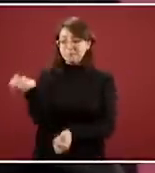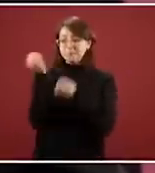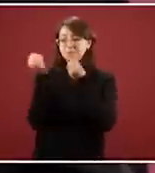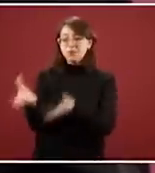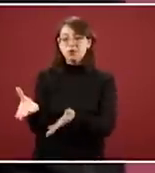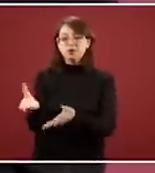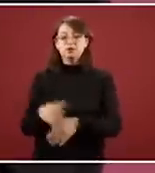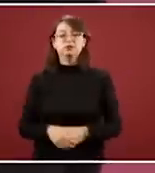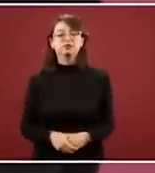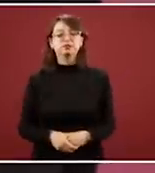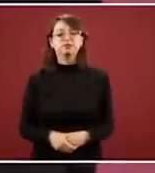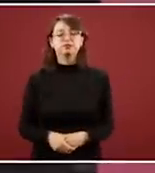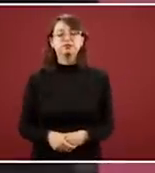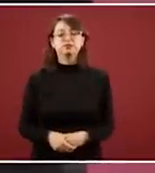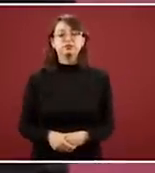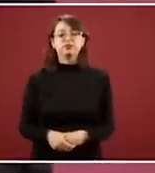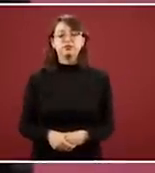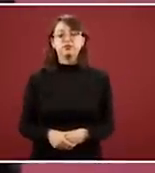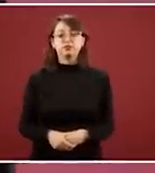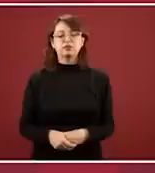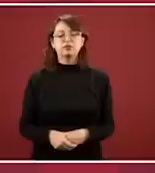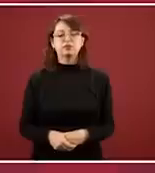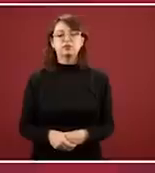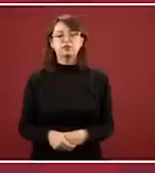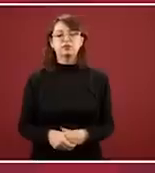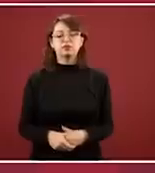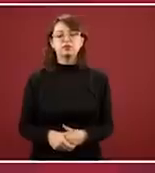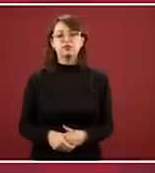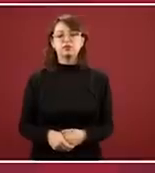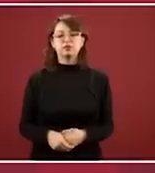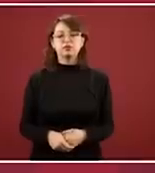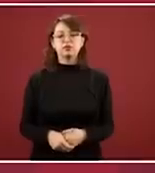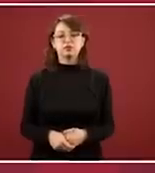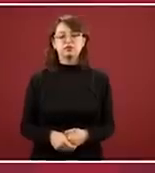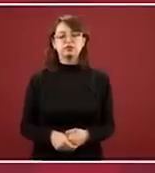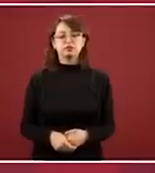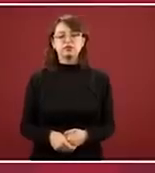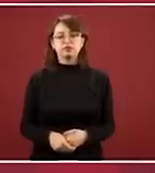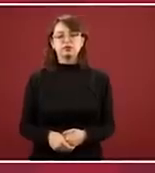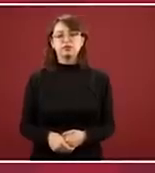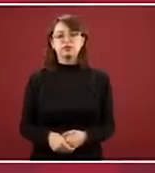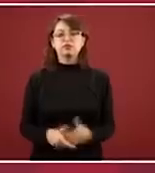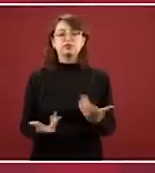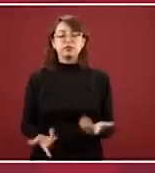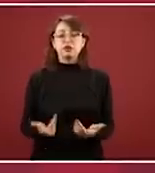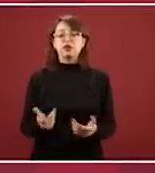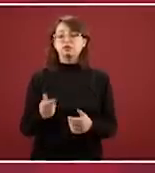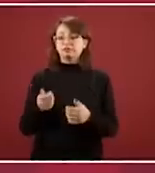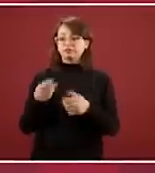que esta atención médica sea cada vez